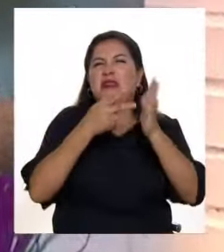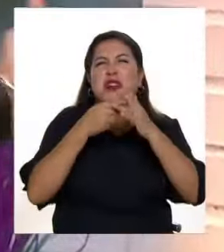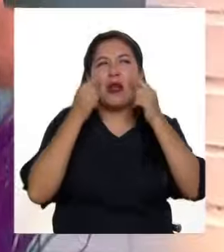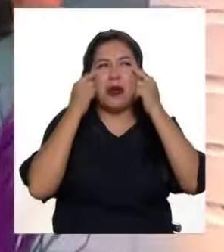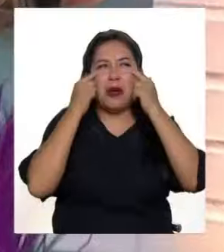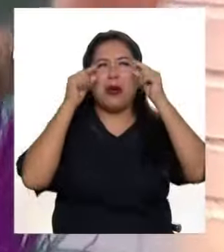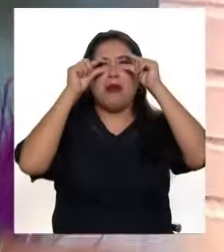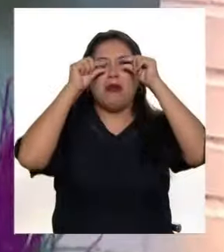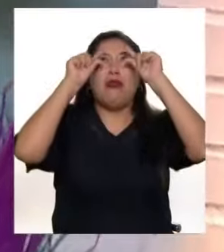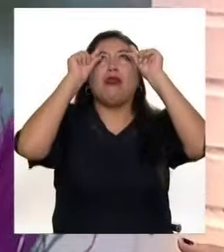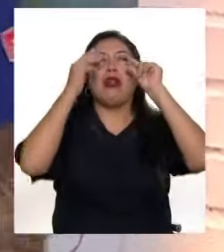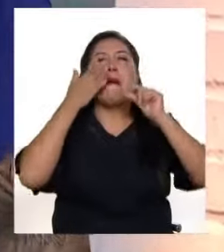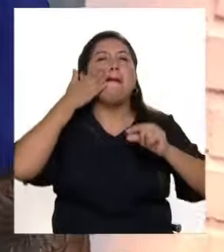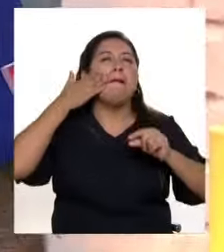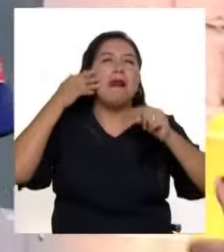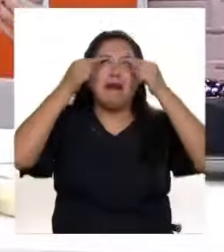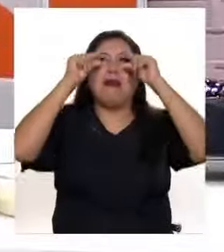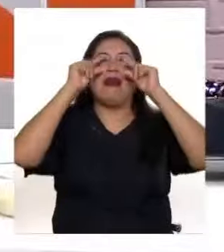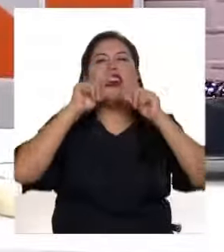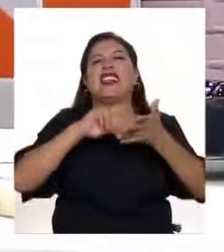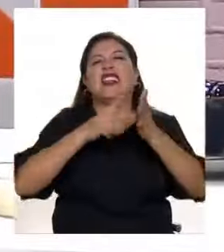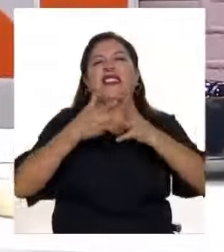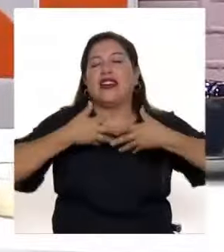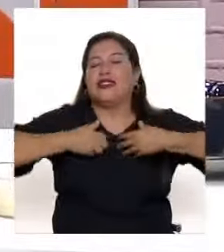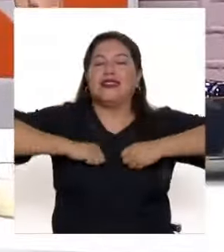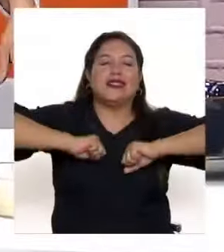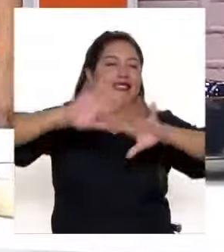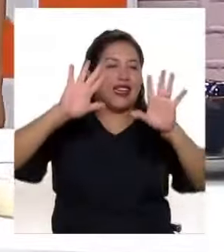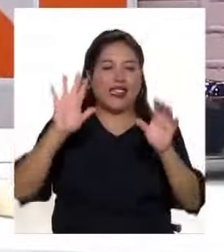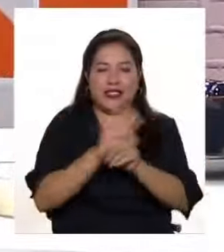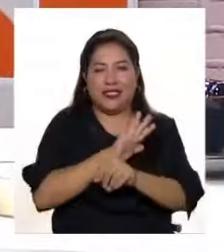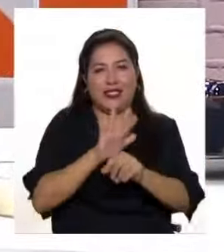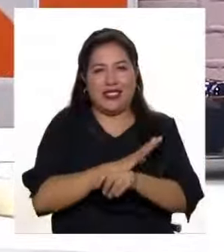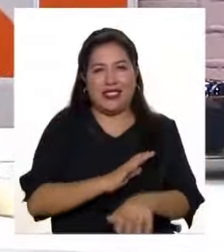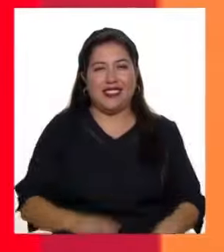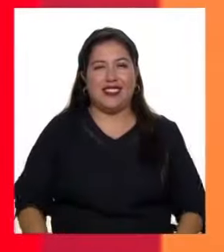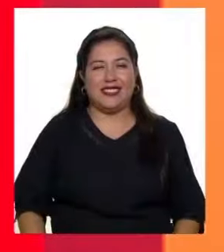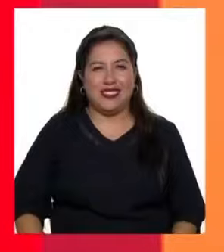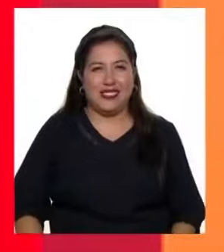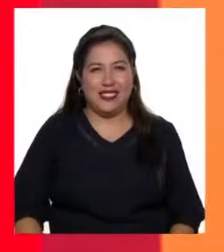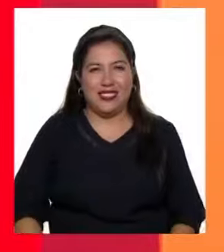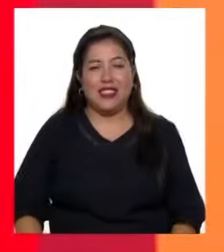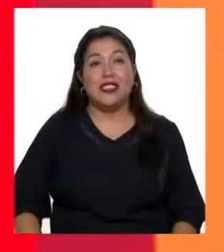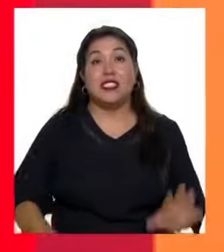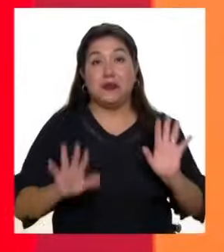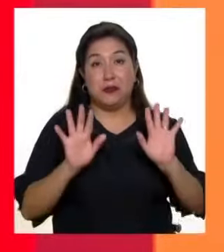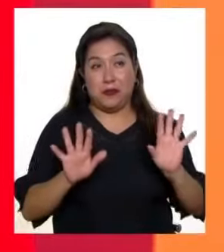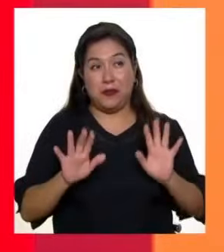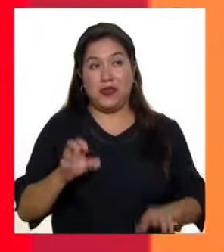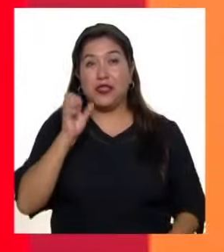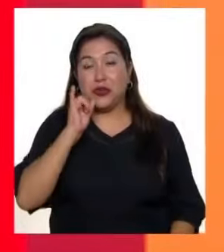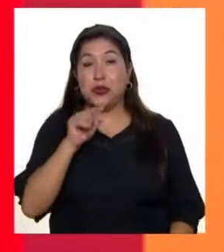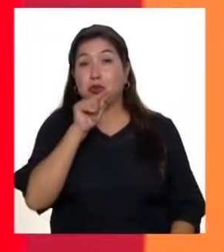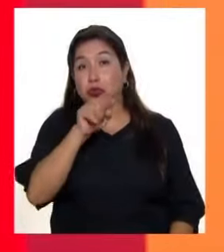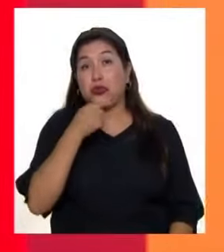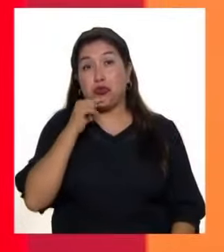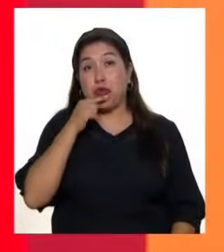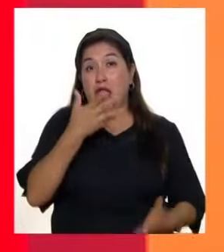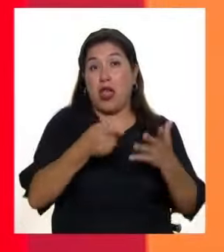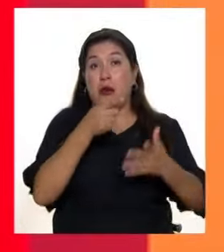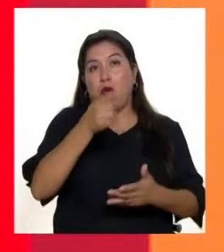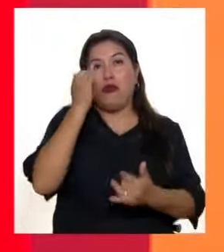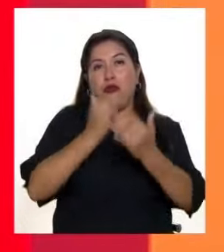Como que, el blanco. Exacto. Claro. Ahora, yo estoy segura que si tú haces eso al final del show, va a ser el